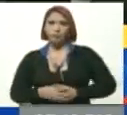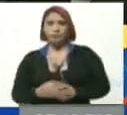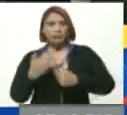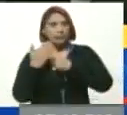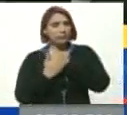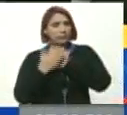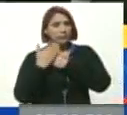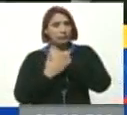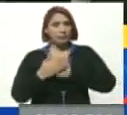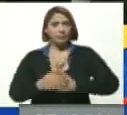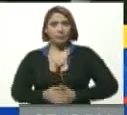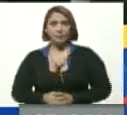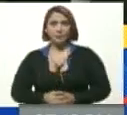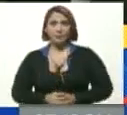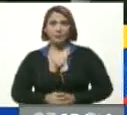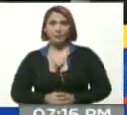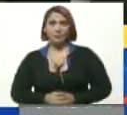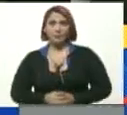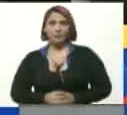cariñoso.